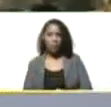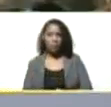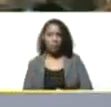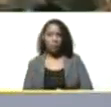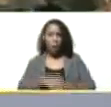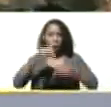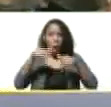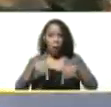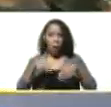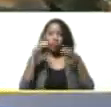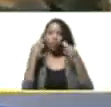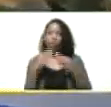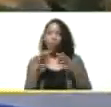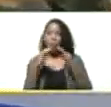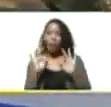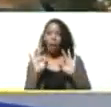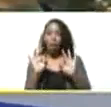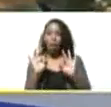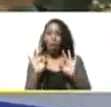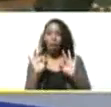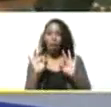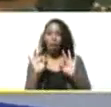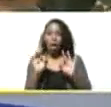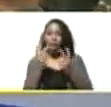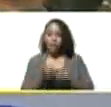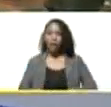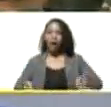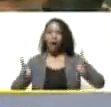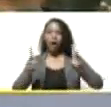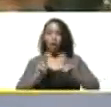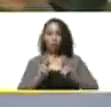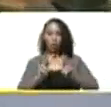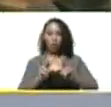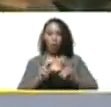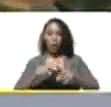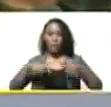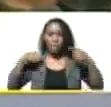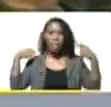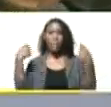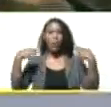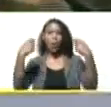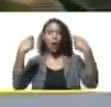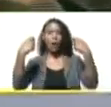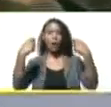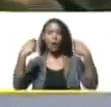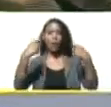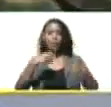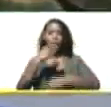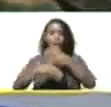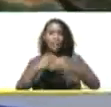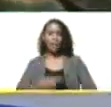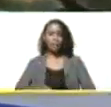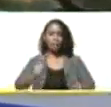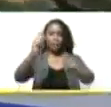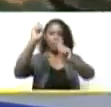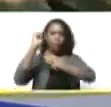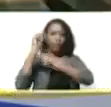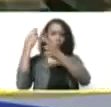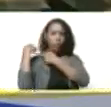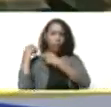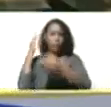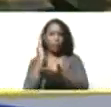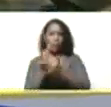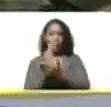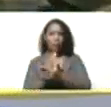Hoy es normal el valor popular de asumir sus responsabilidades